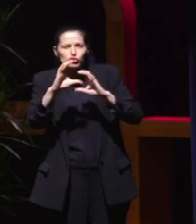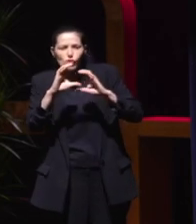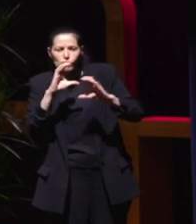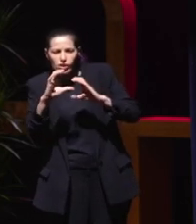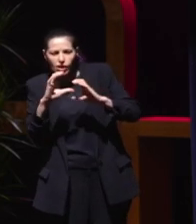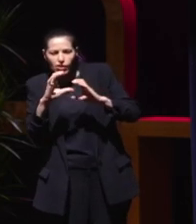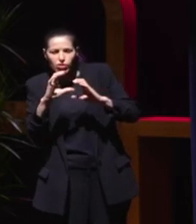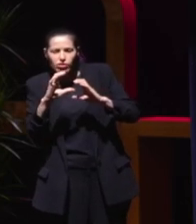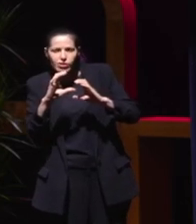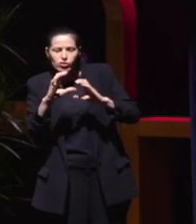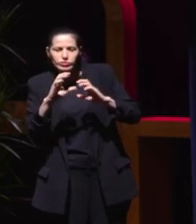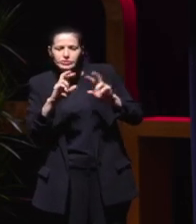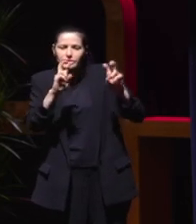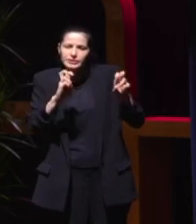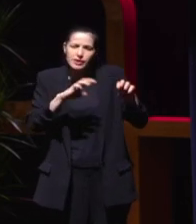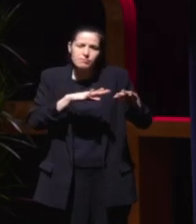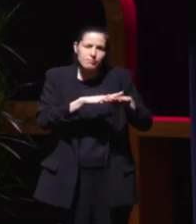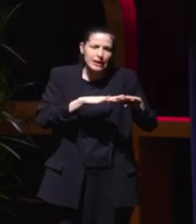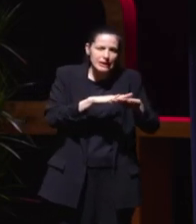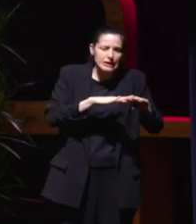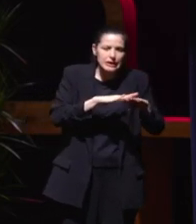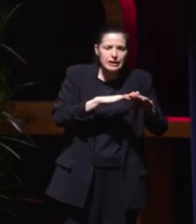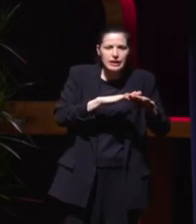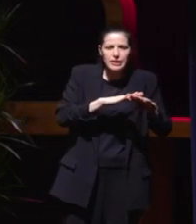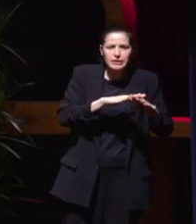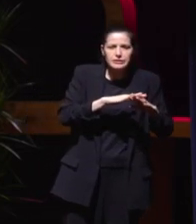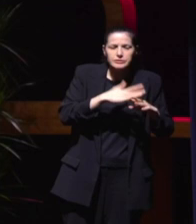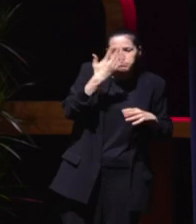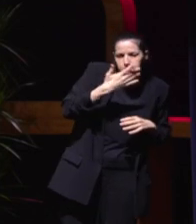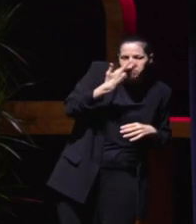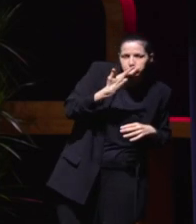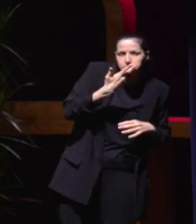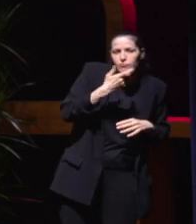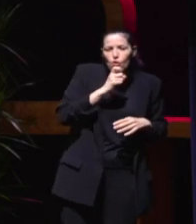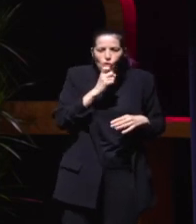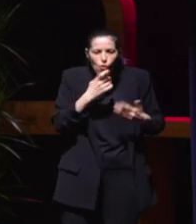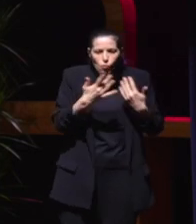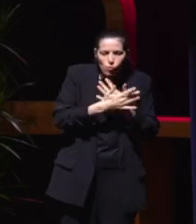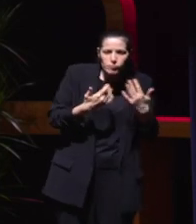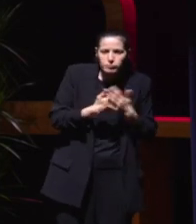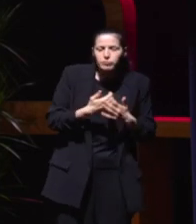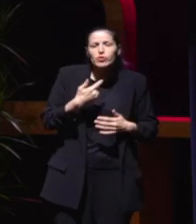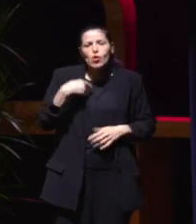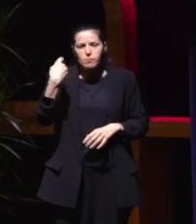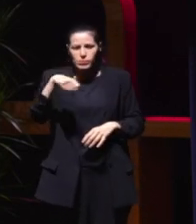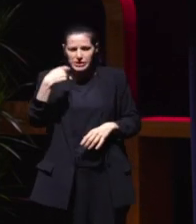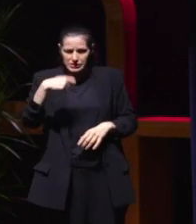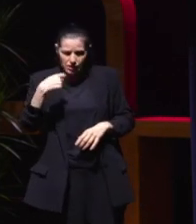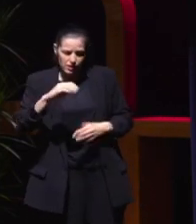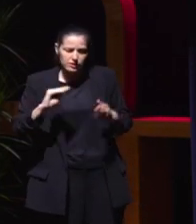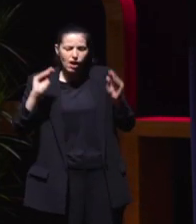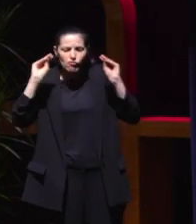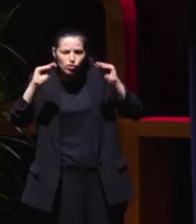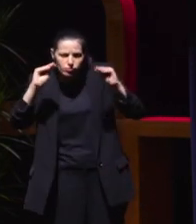a las a las redes Bueno no sé si os he dicho también que yo soy presidenta de la asociación de informadores cinematográficos que son